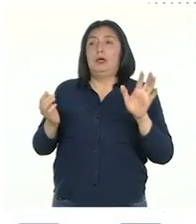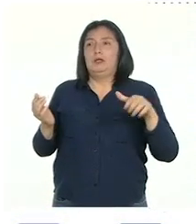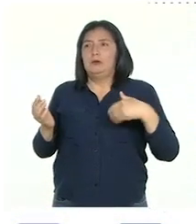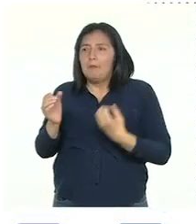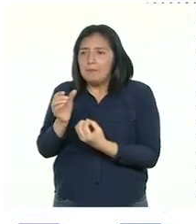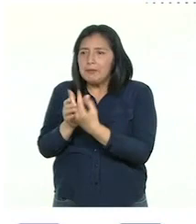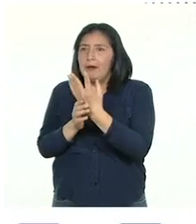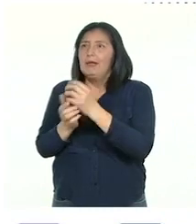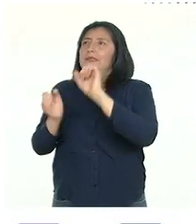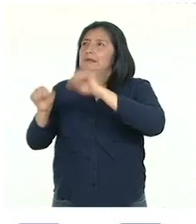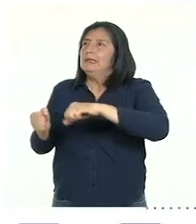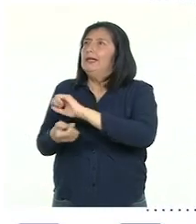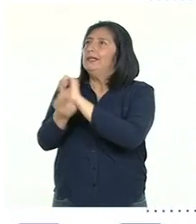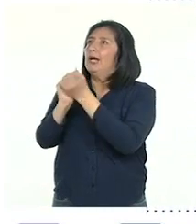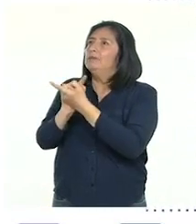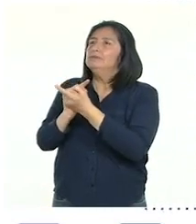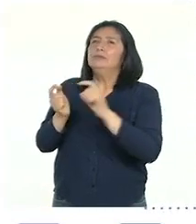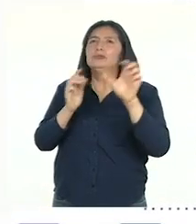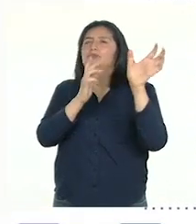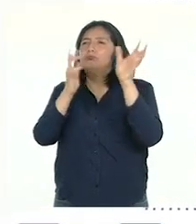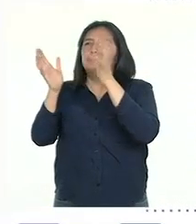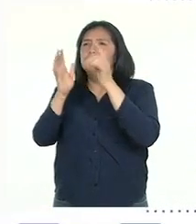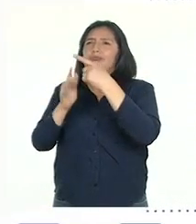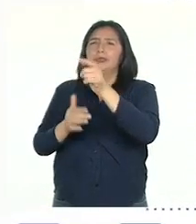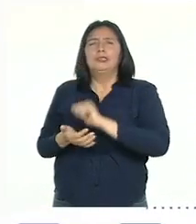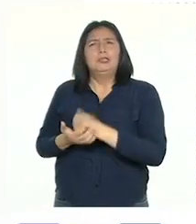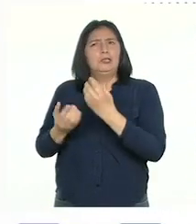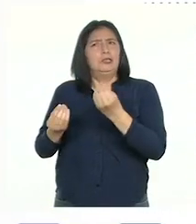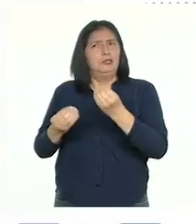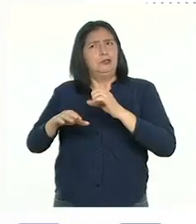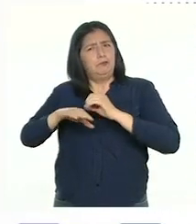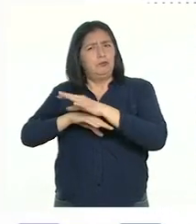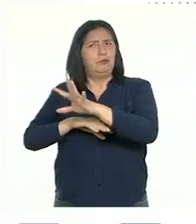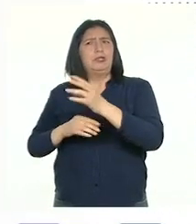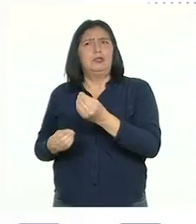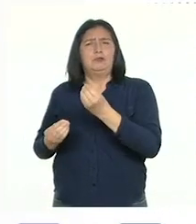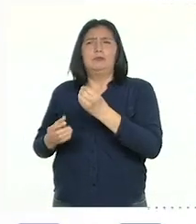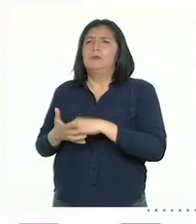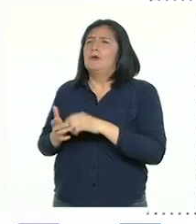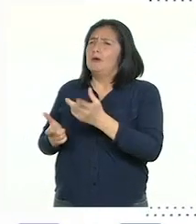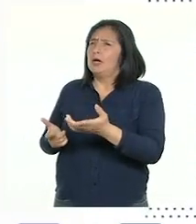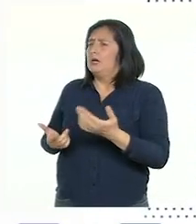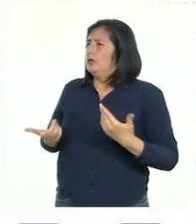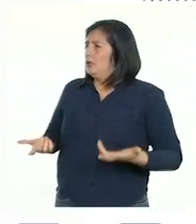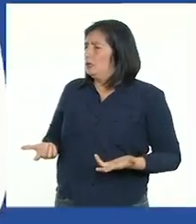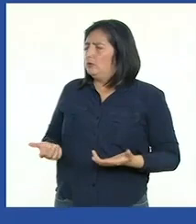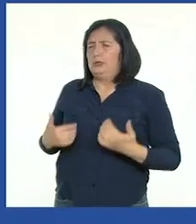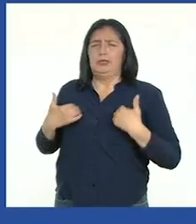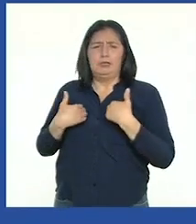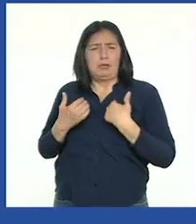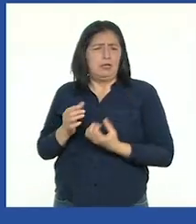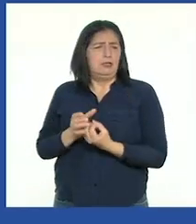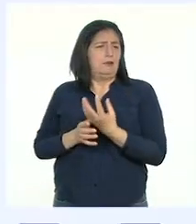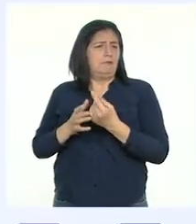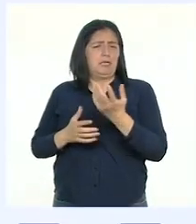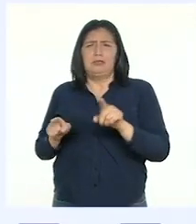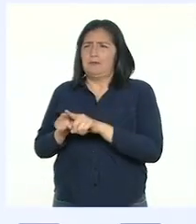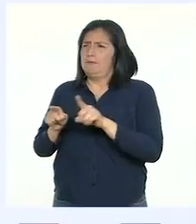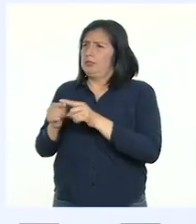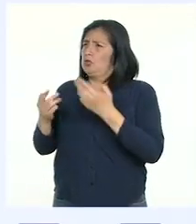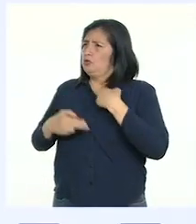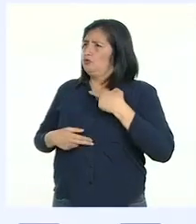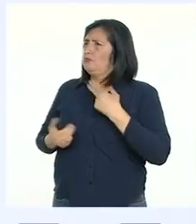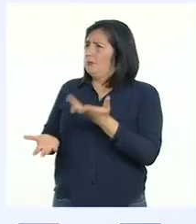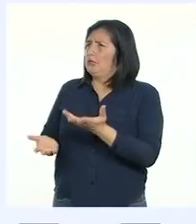primavera hay cambios en el clima y eso influye en cómo se comportan los seres vivos, incluidos nosotros, los humanos.